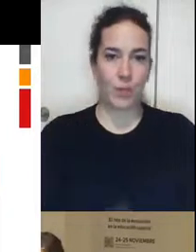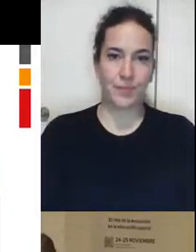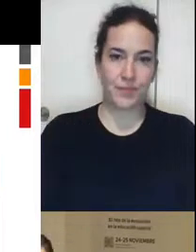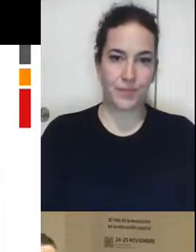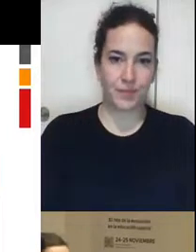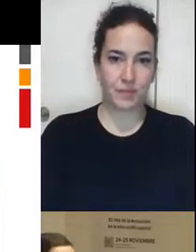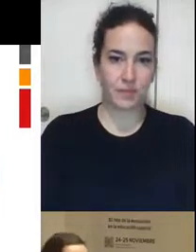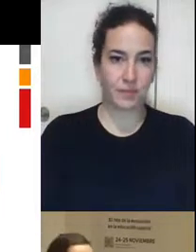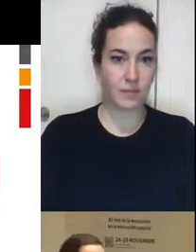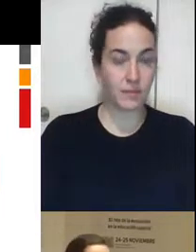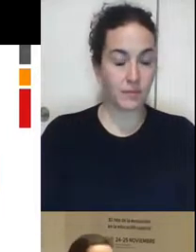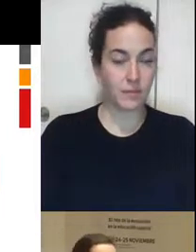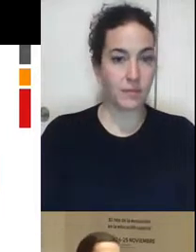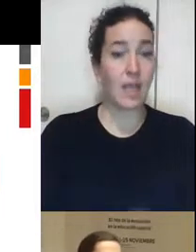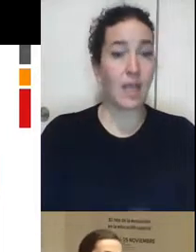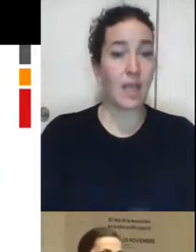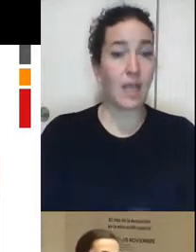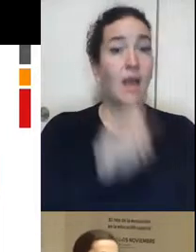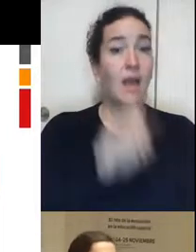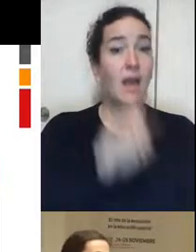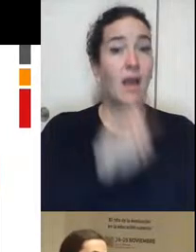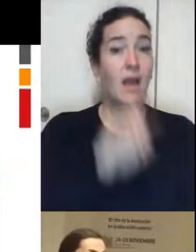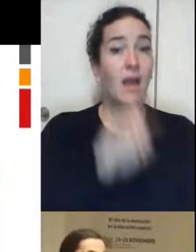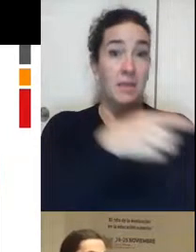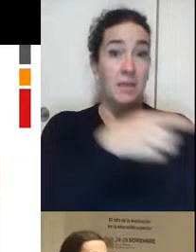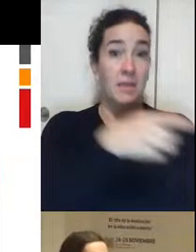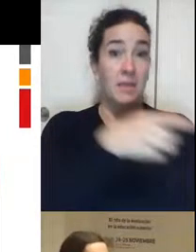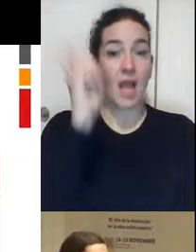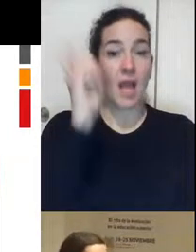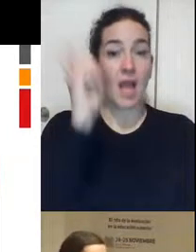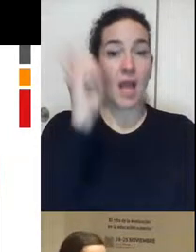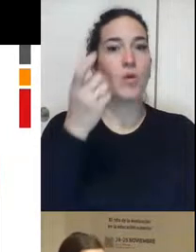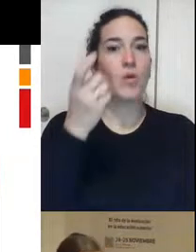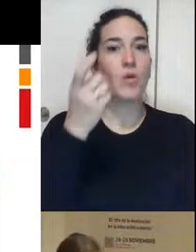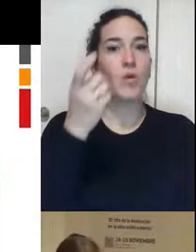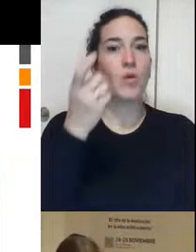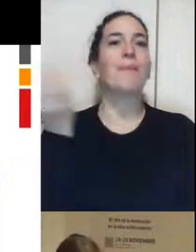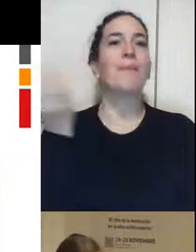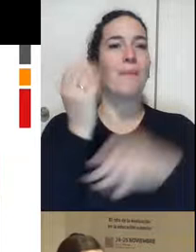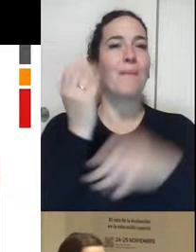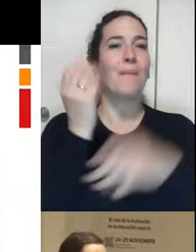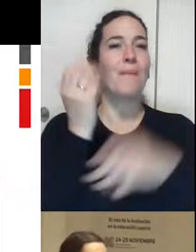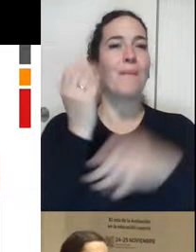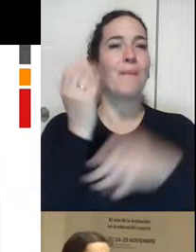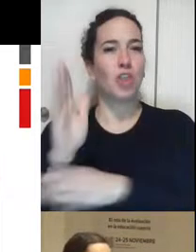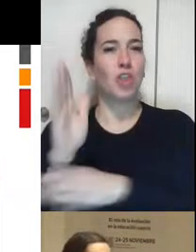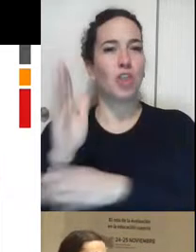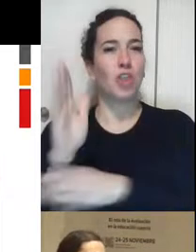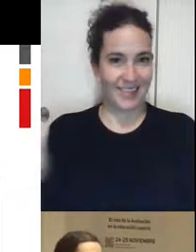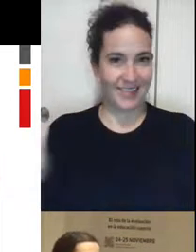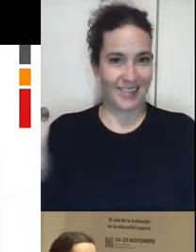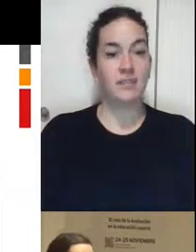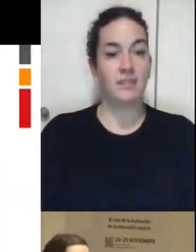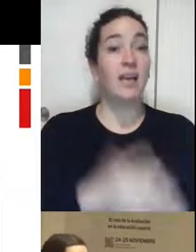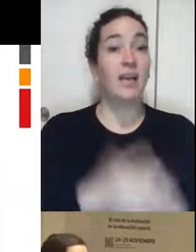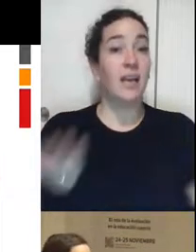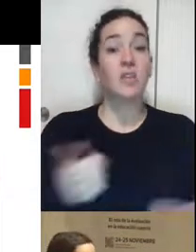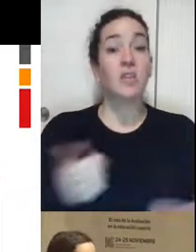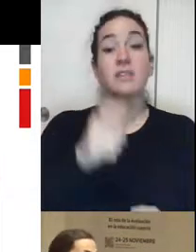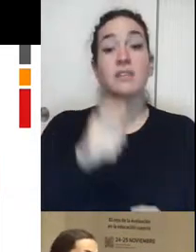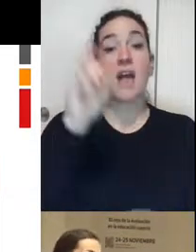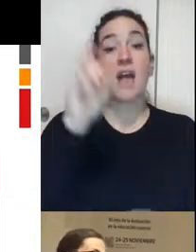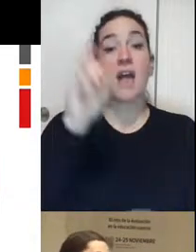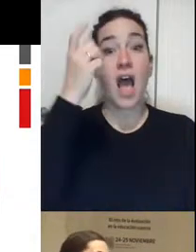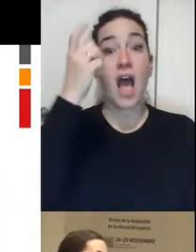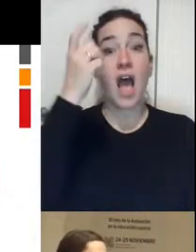Además, también se ofreció a los alumnos la presentación de personajes, como pueden ver a continuación. Así, los alumnos tendrían que crear un cuento